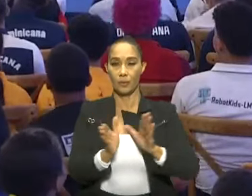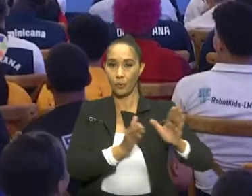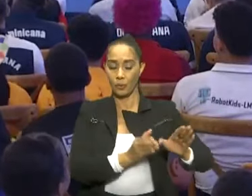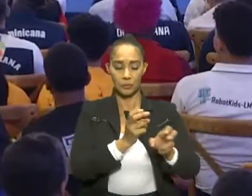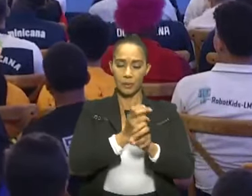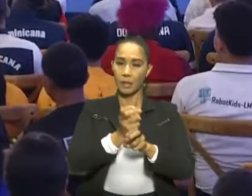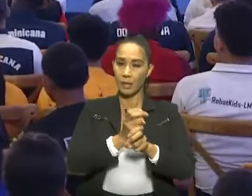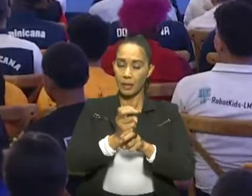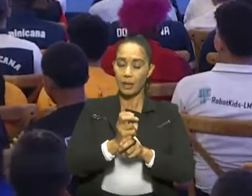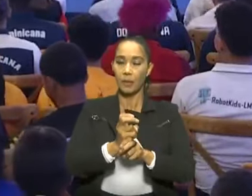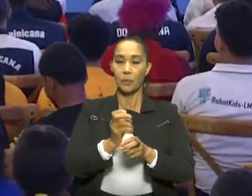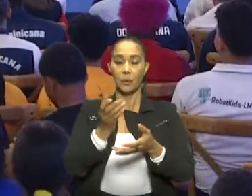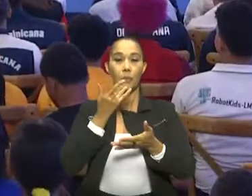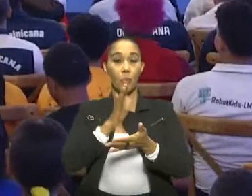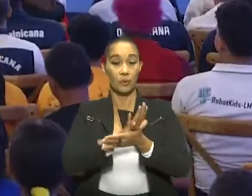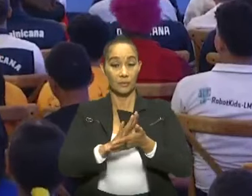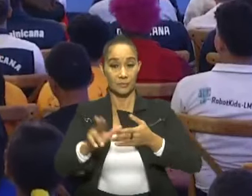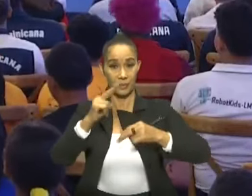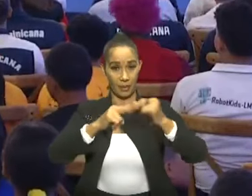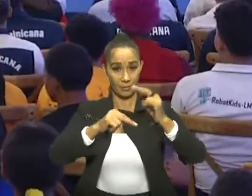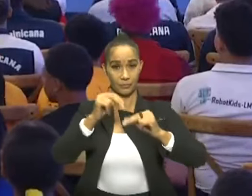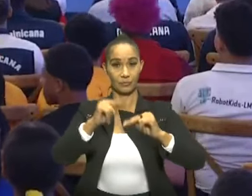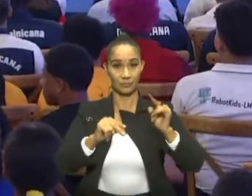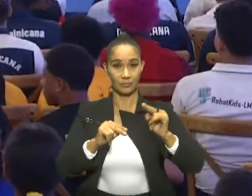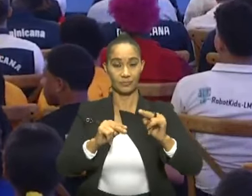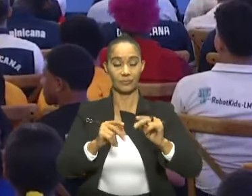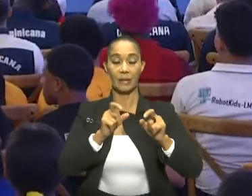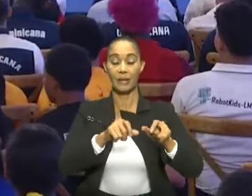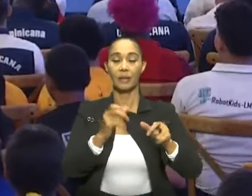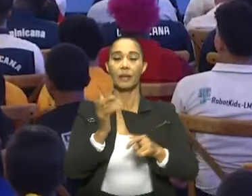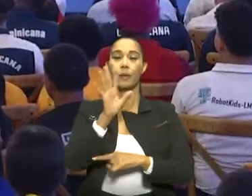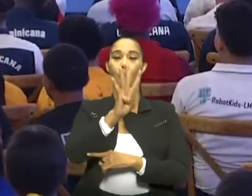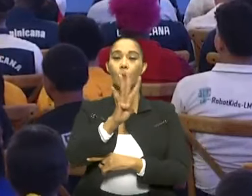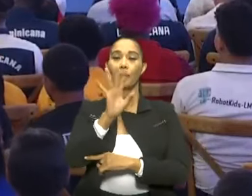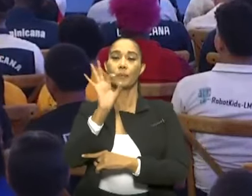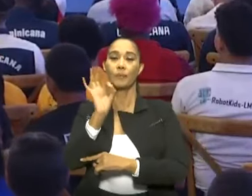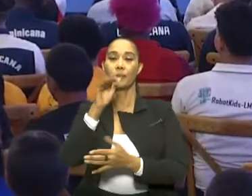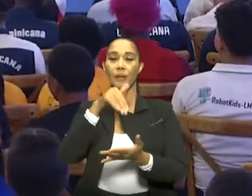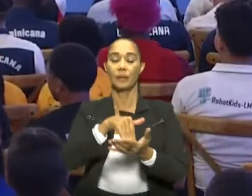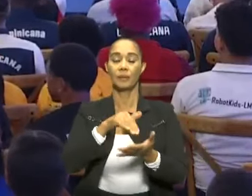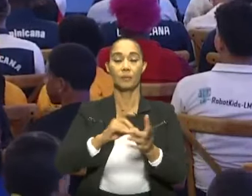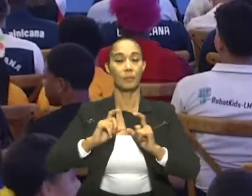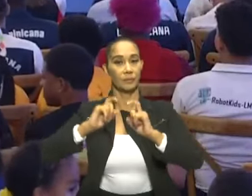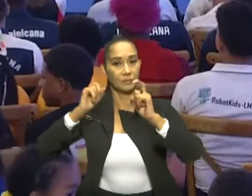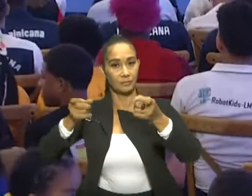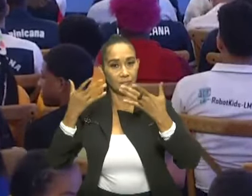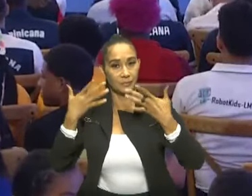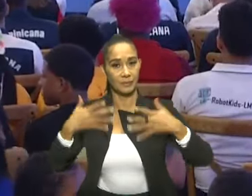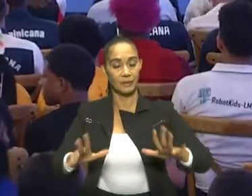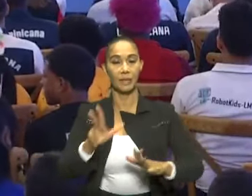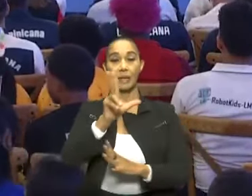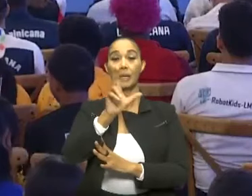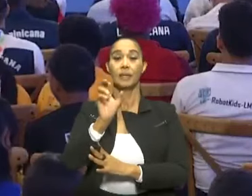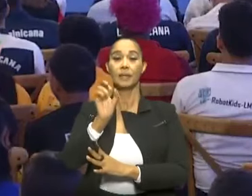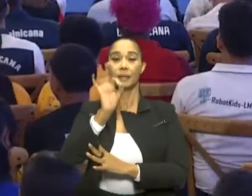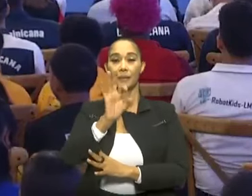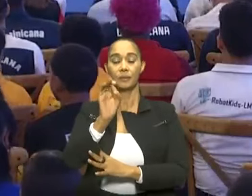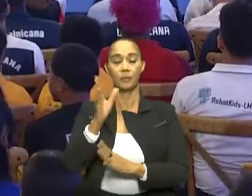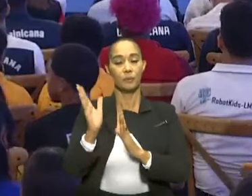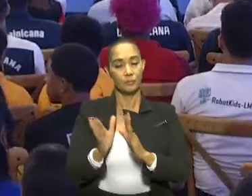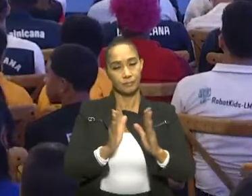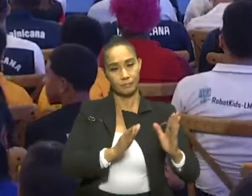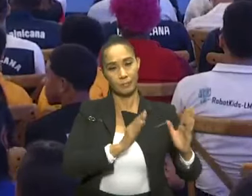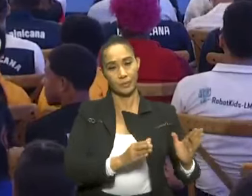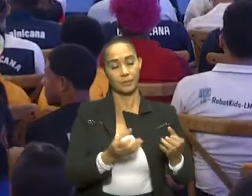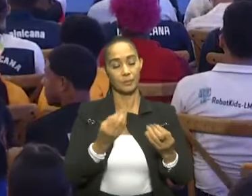son reconstrucciones y remodelaciones. De estas hay 49 entregadas y 39 en